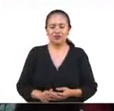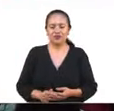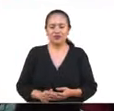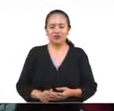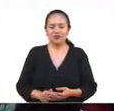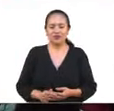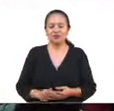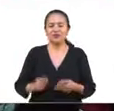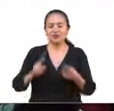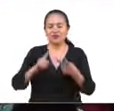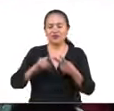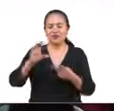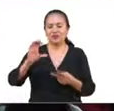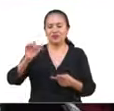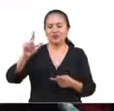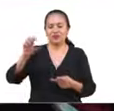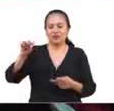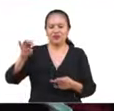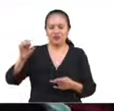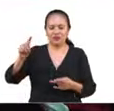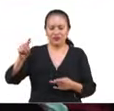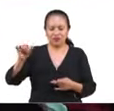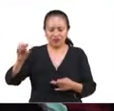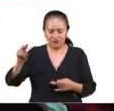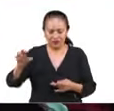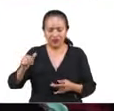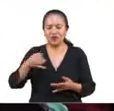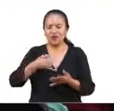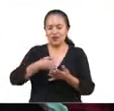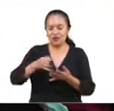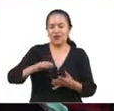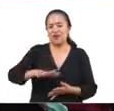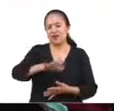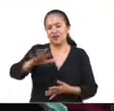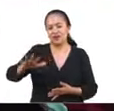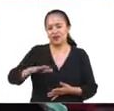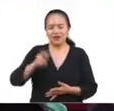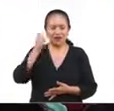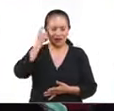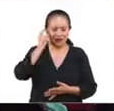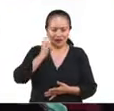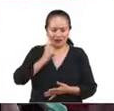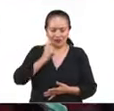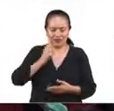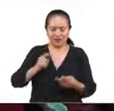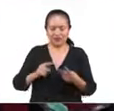Nos acompaña también Clementina Encarnación Concepción, sembradora del territorio Guerrero.